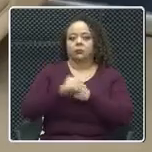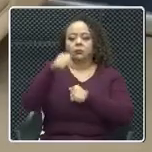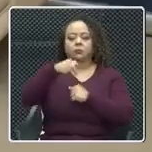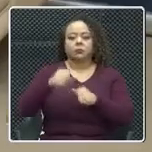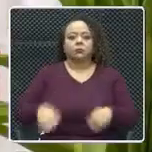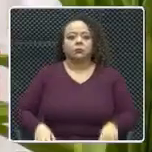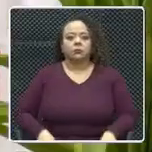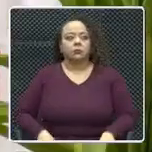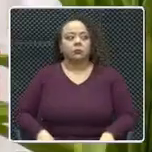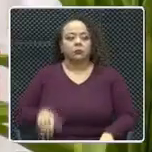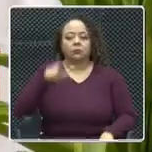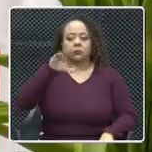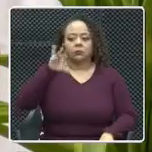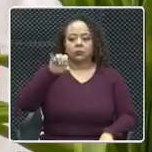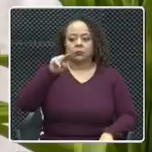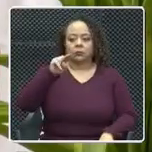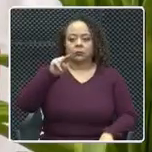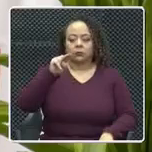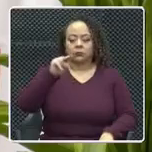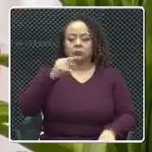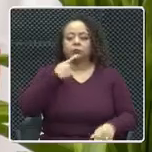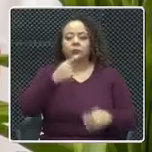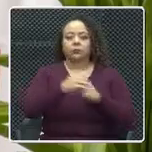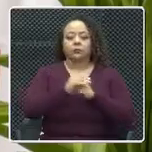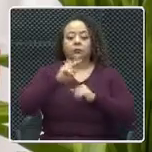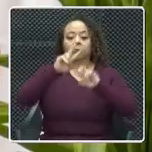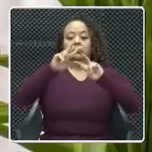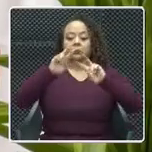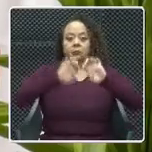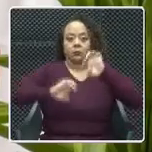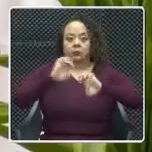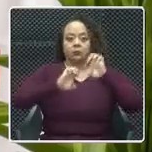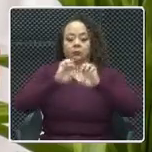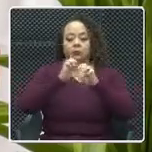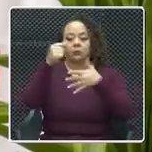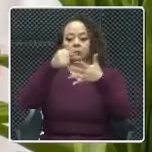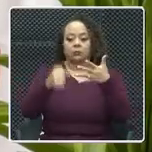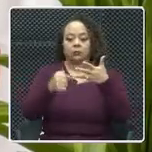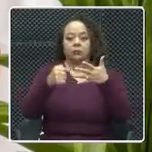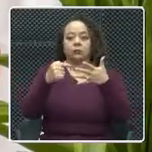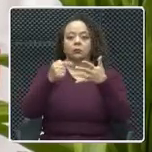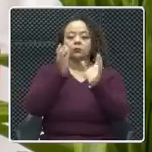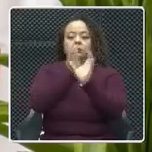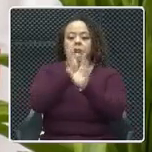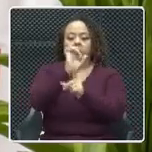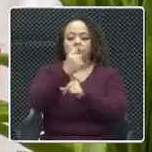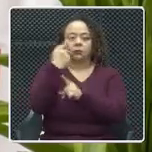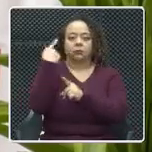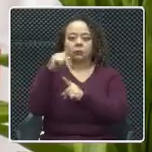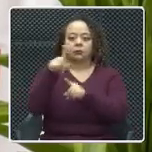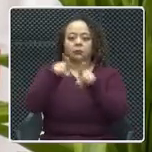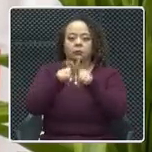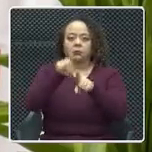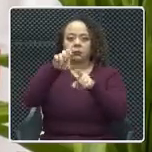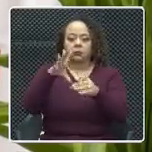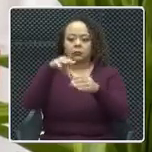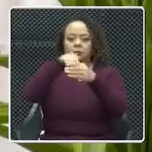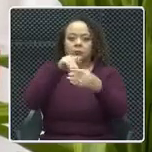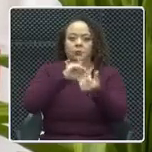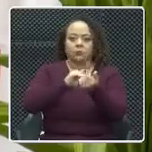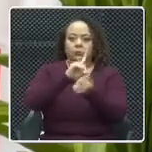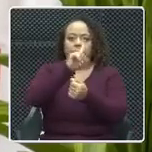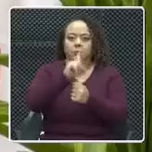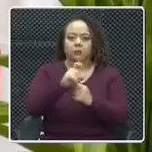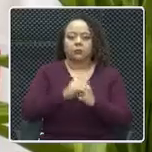en día. Lucía nos dice, en la valoración de riesgo psicosocial también debe de intervenir el médico de la